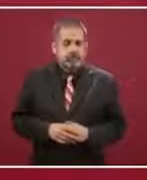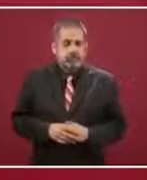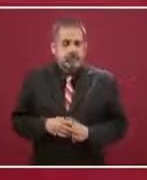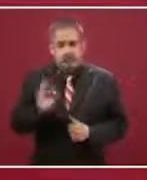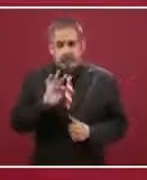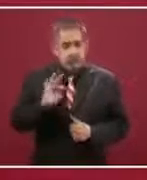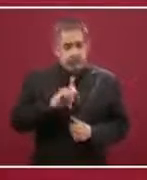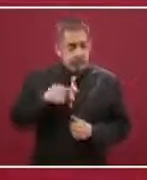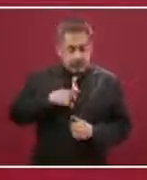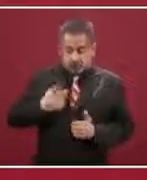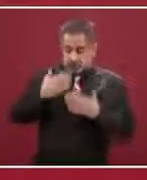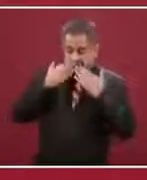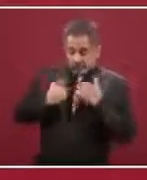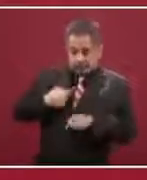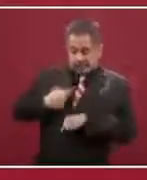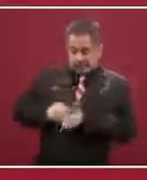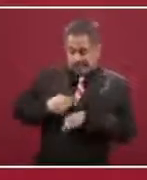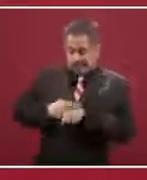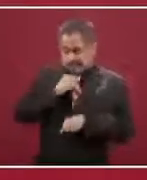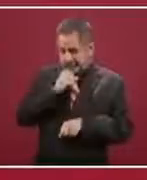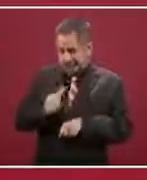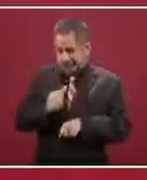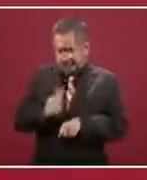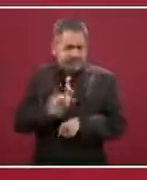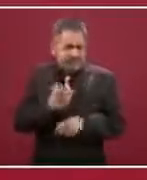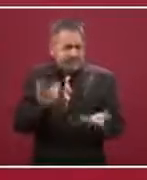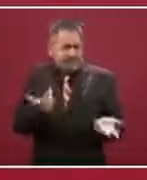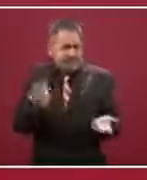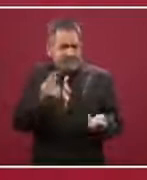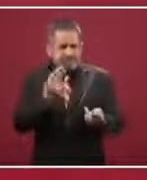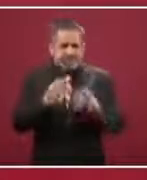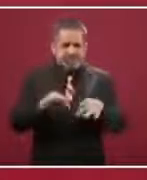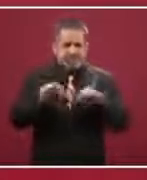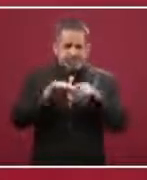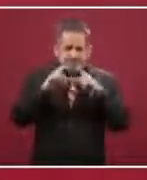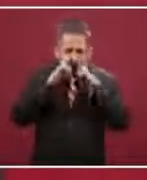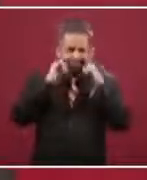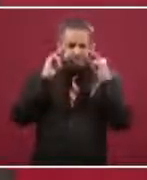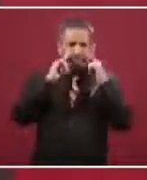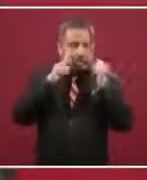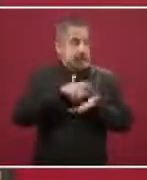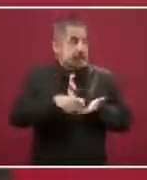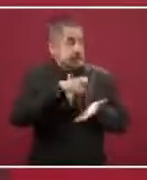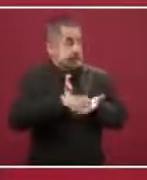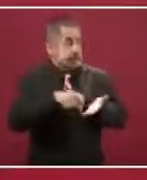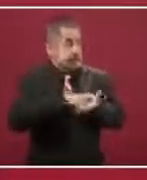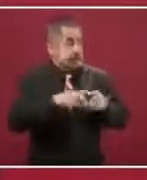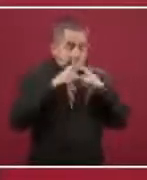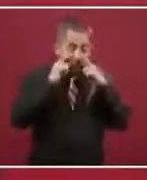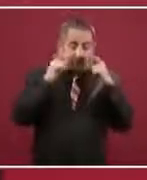si no está uno enfermo, no esté consumiendo eso,